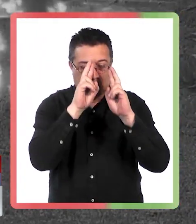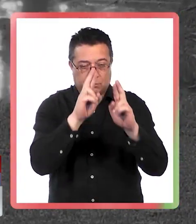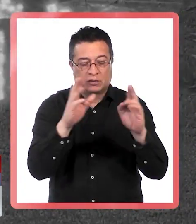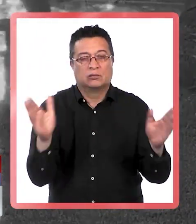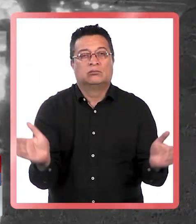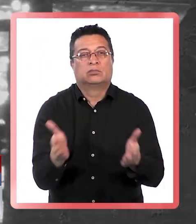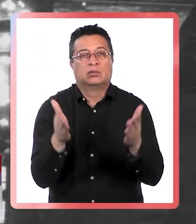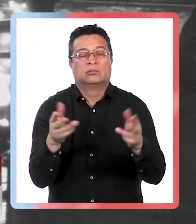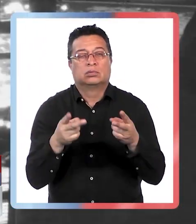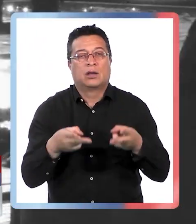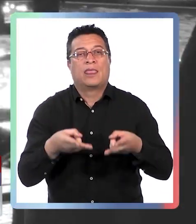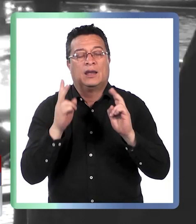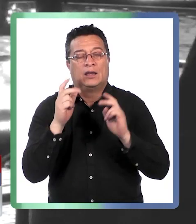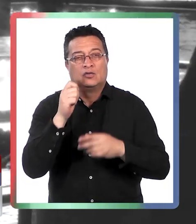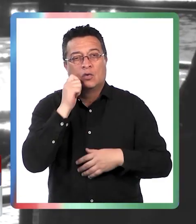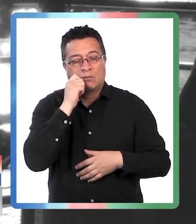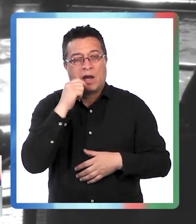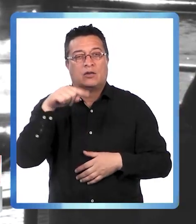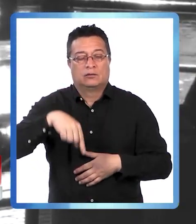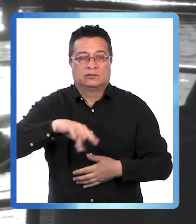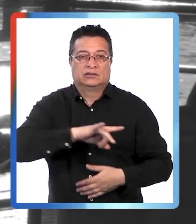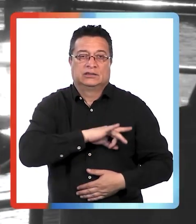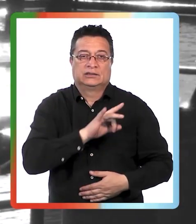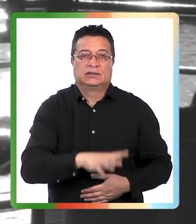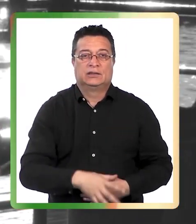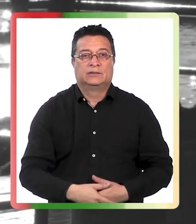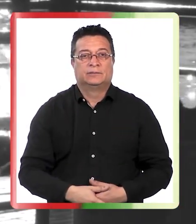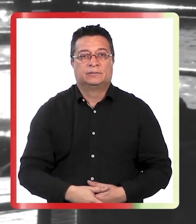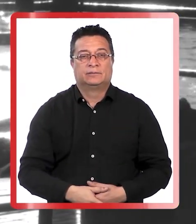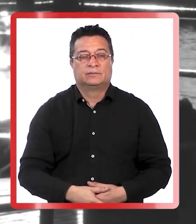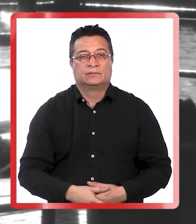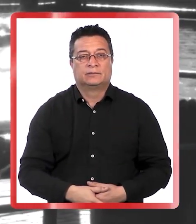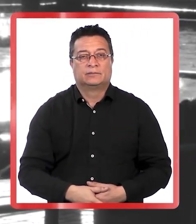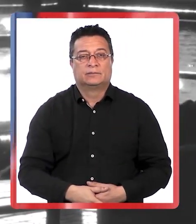promoción de los derechos humanos en el país.